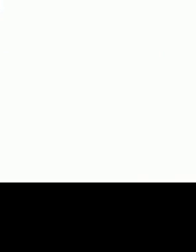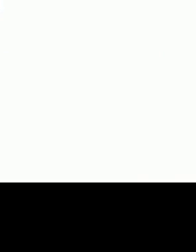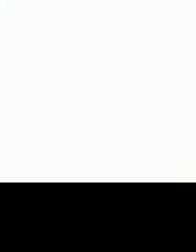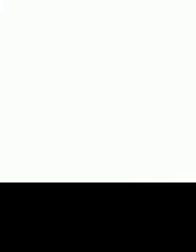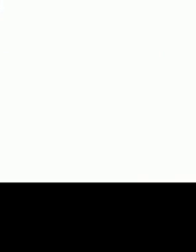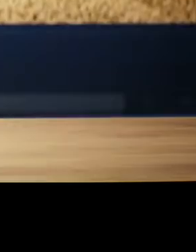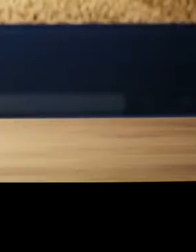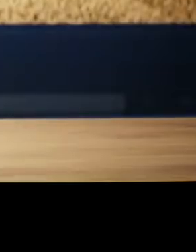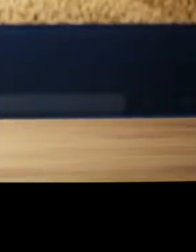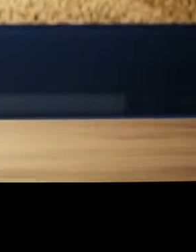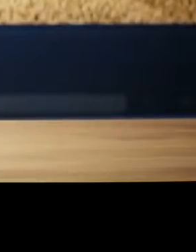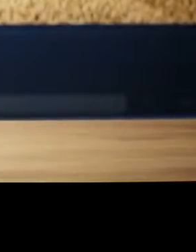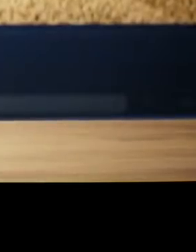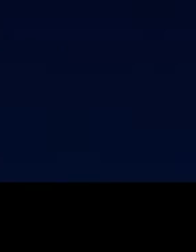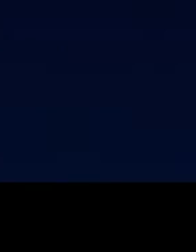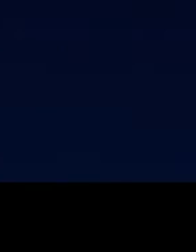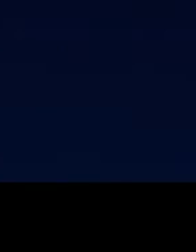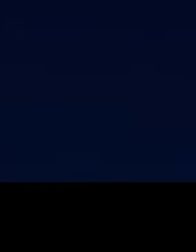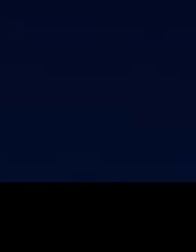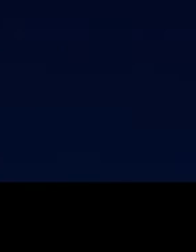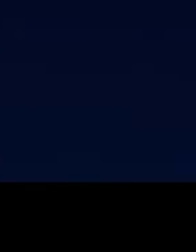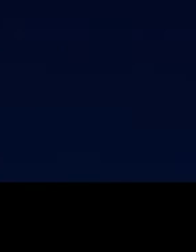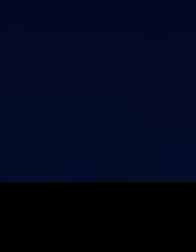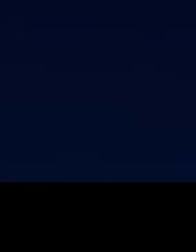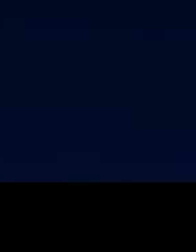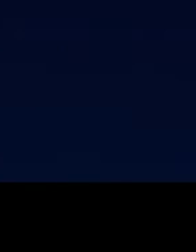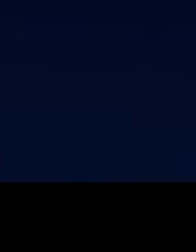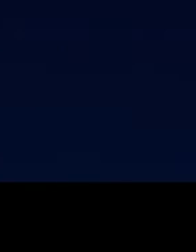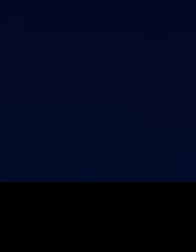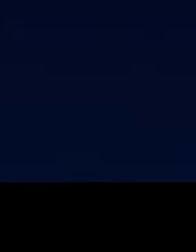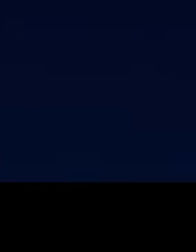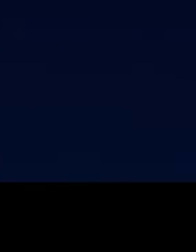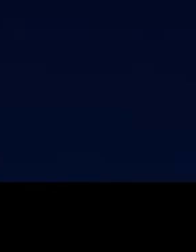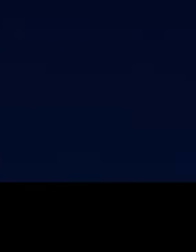Palomitas Cinépolis, hechas de cine.